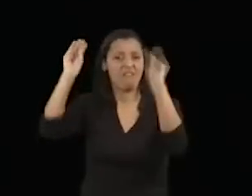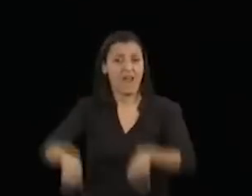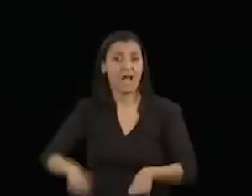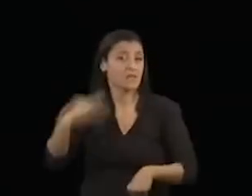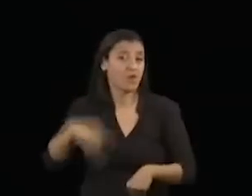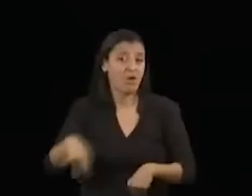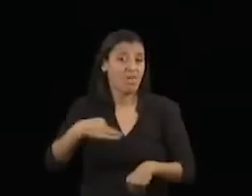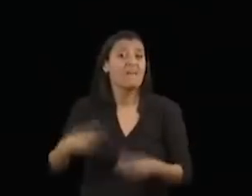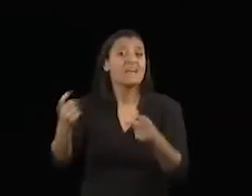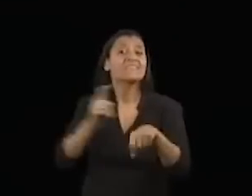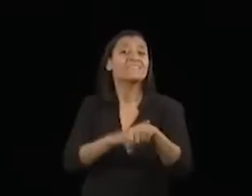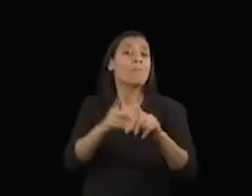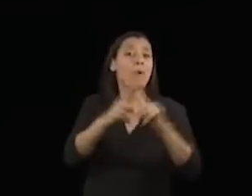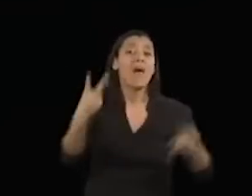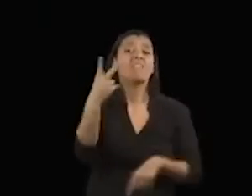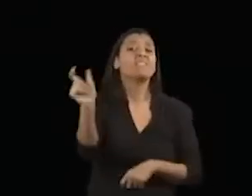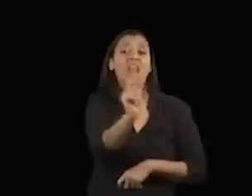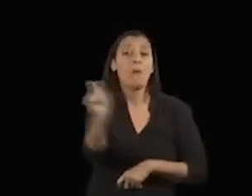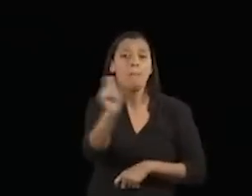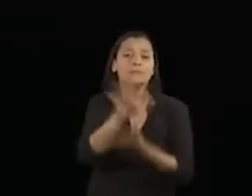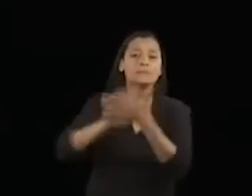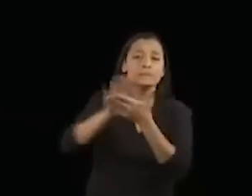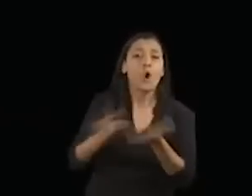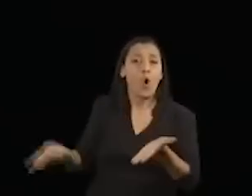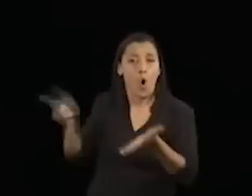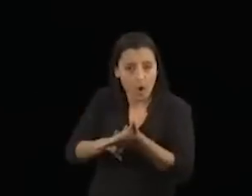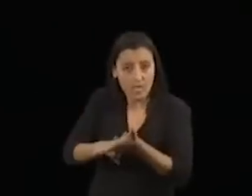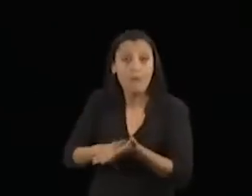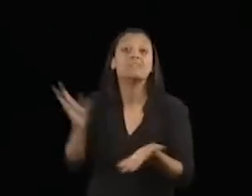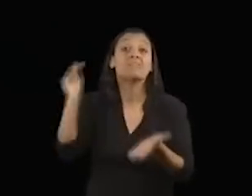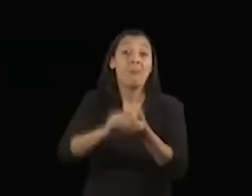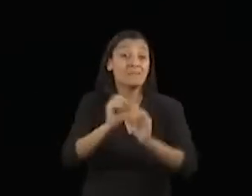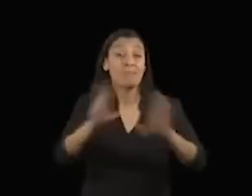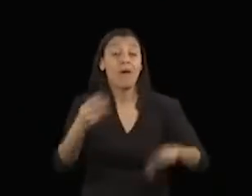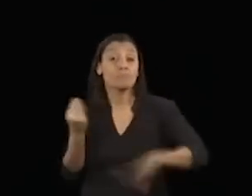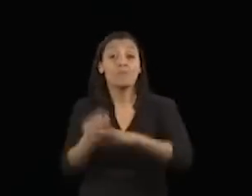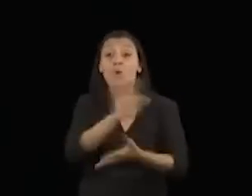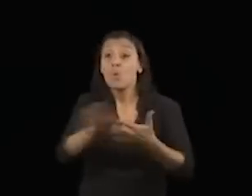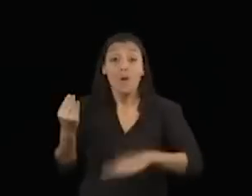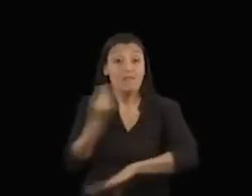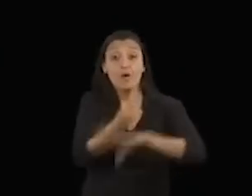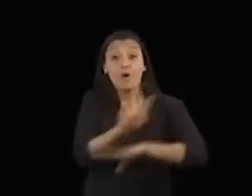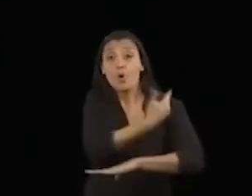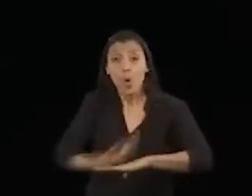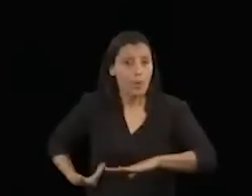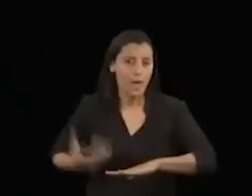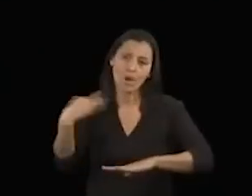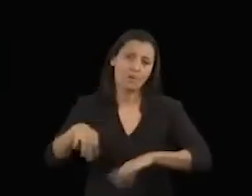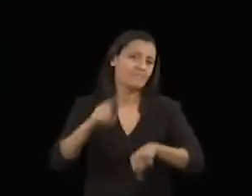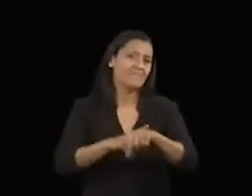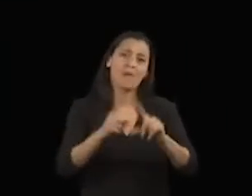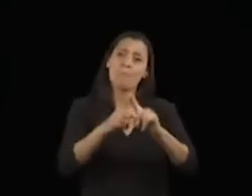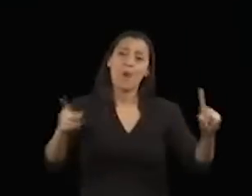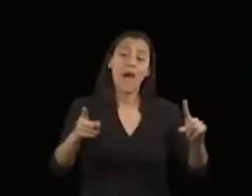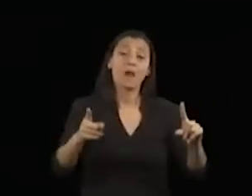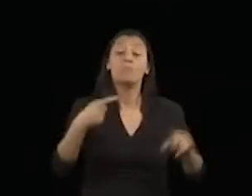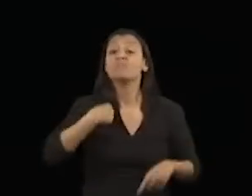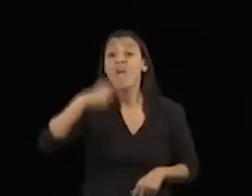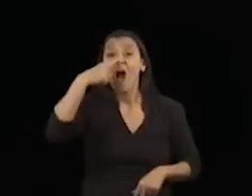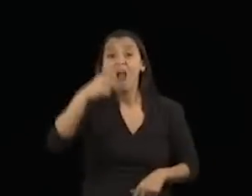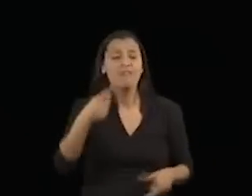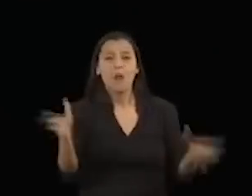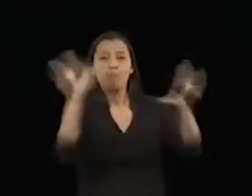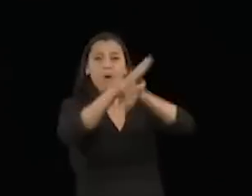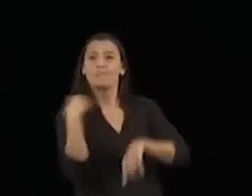3 meses y en especial si hay una nueva administración. Y lo interesante es que nosotros lo resolvimos en un fin de